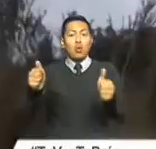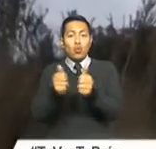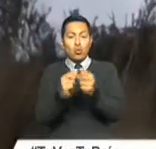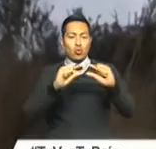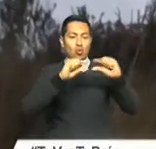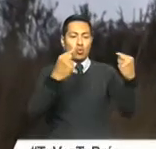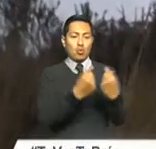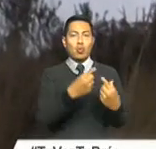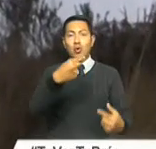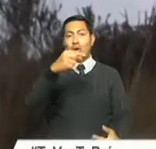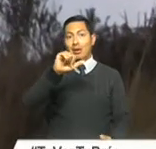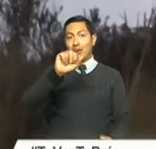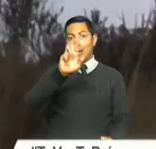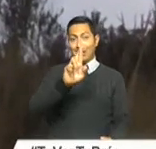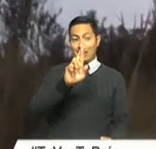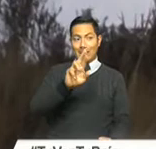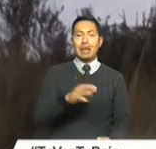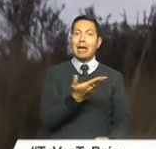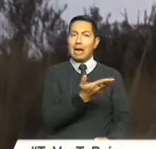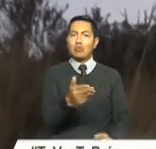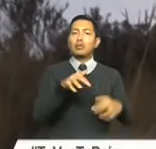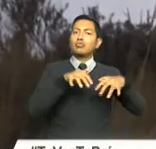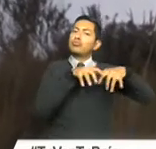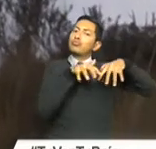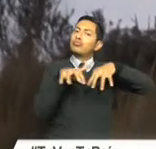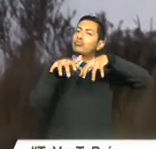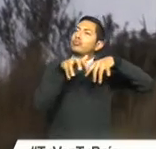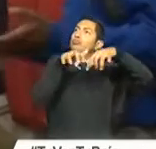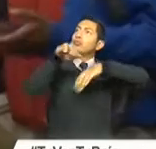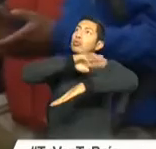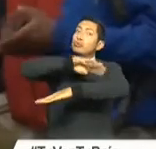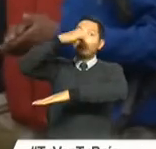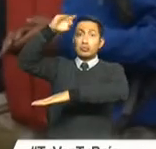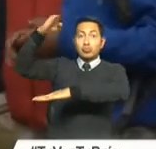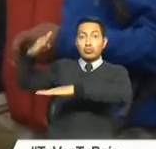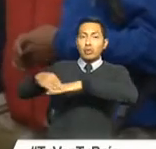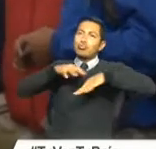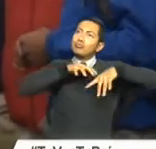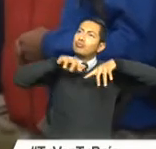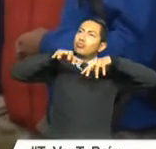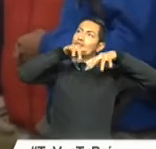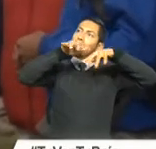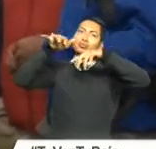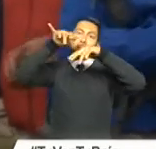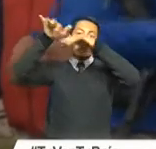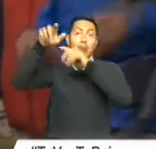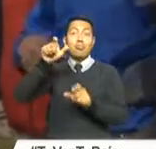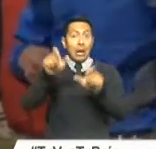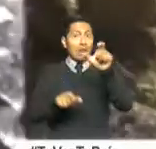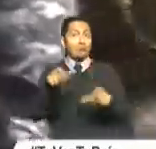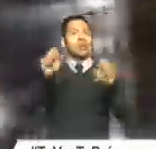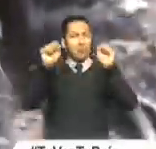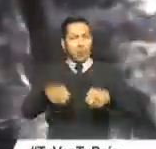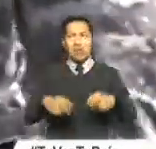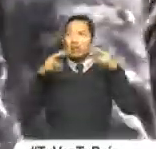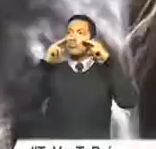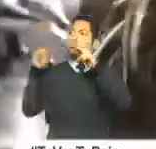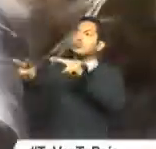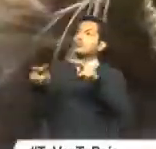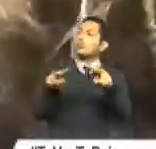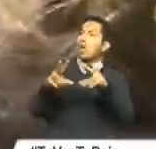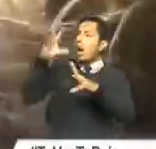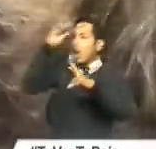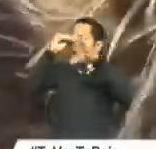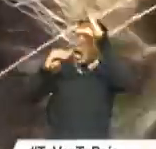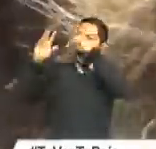GIR, realizará caminatas a diferentes elevaciones con el objetivo de que la ciudadanía pueda conocer las técnicas empleadas por los